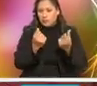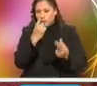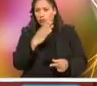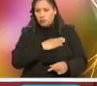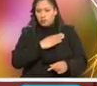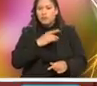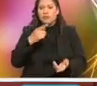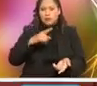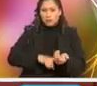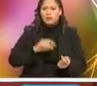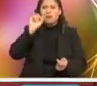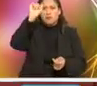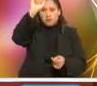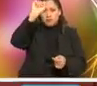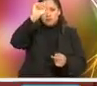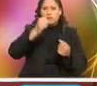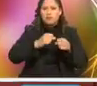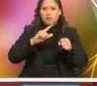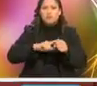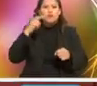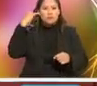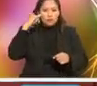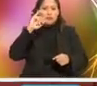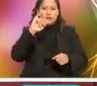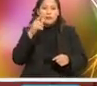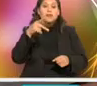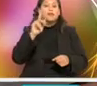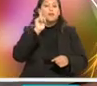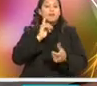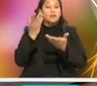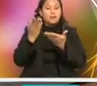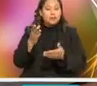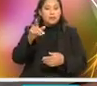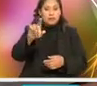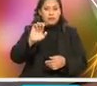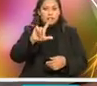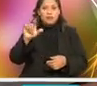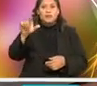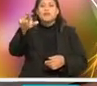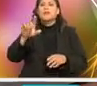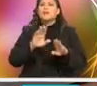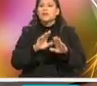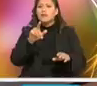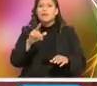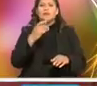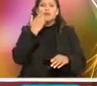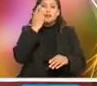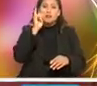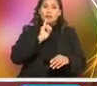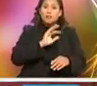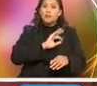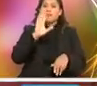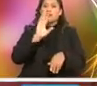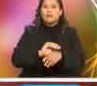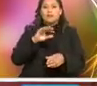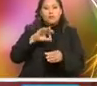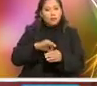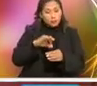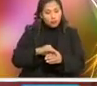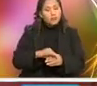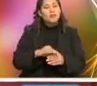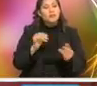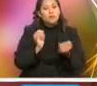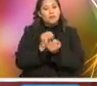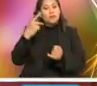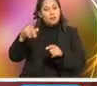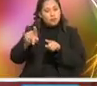traían un poco el movimiento socialista en Yucatán, pero ella lo que consagró su vida fue lograr que las mujeres pudieran votar. Incluso como